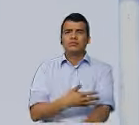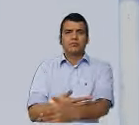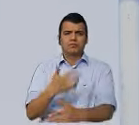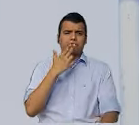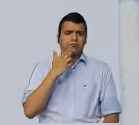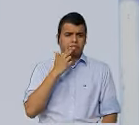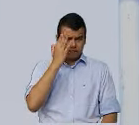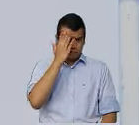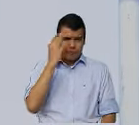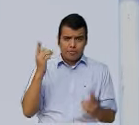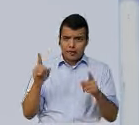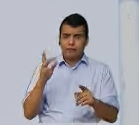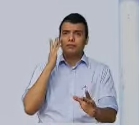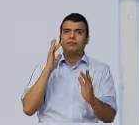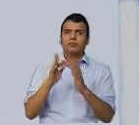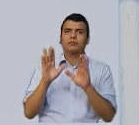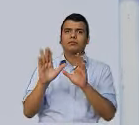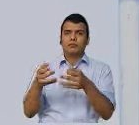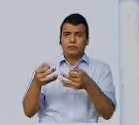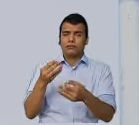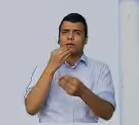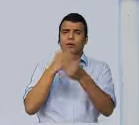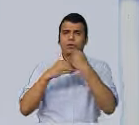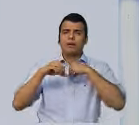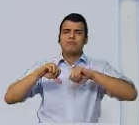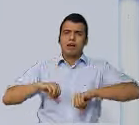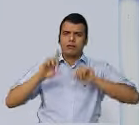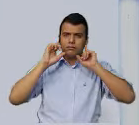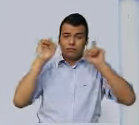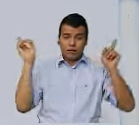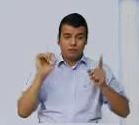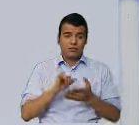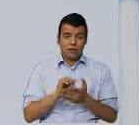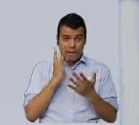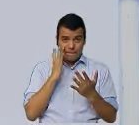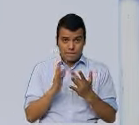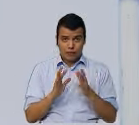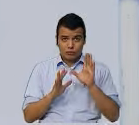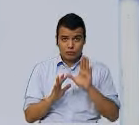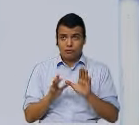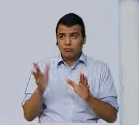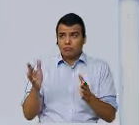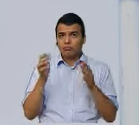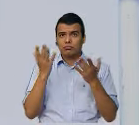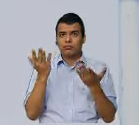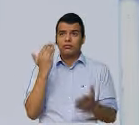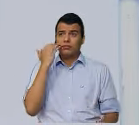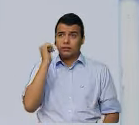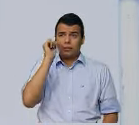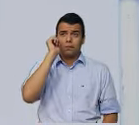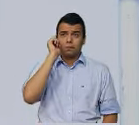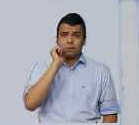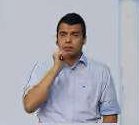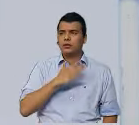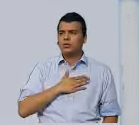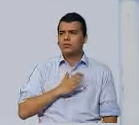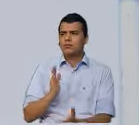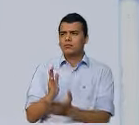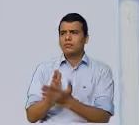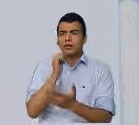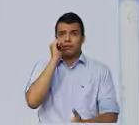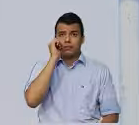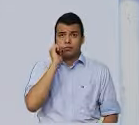también puede estar asociado pues a la alimentación, no necesariamente una embarazada al padecer diabetes gestacional